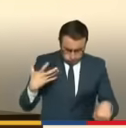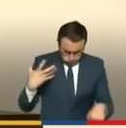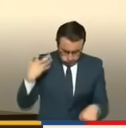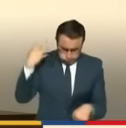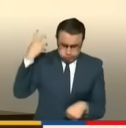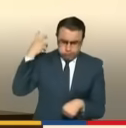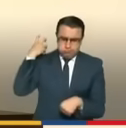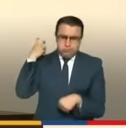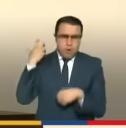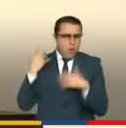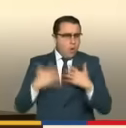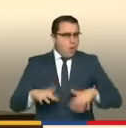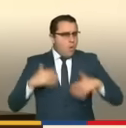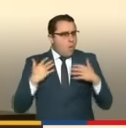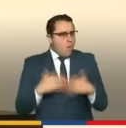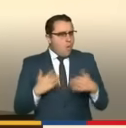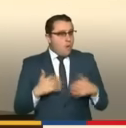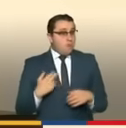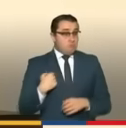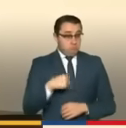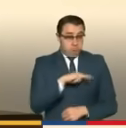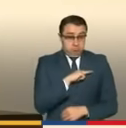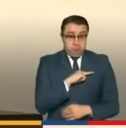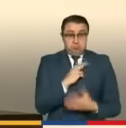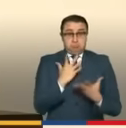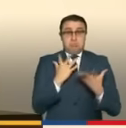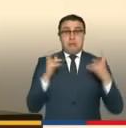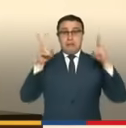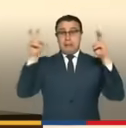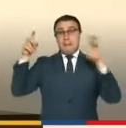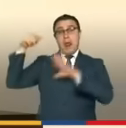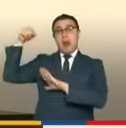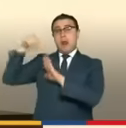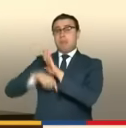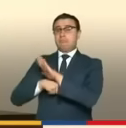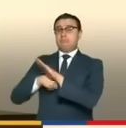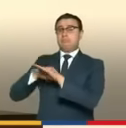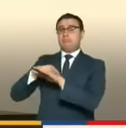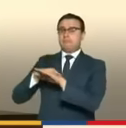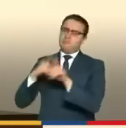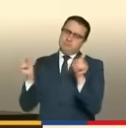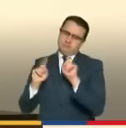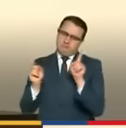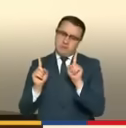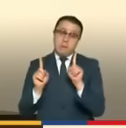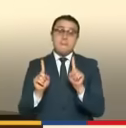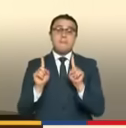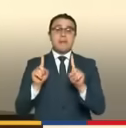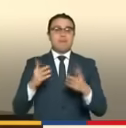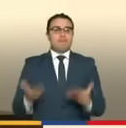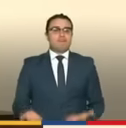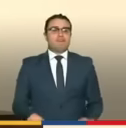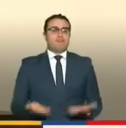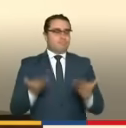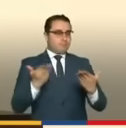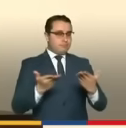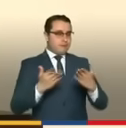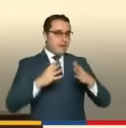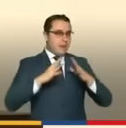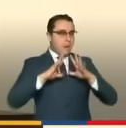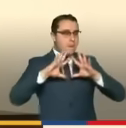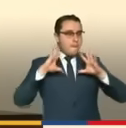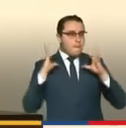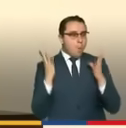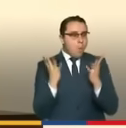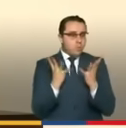digamos, que no vamos a profundizar ahora, pero que le entregó al mundo,